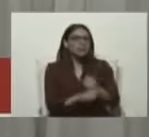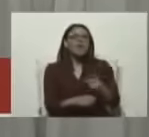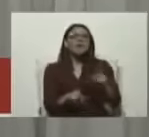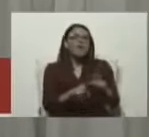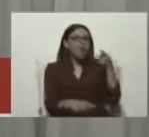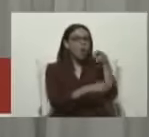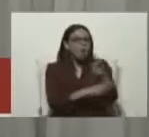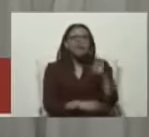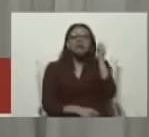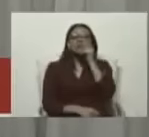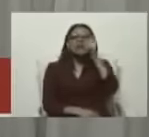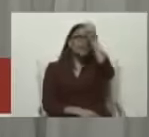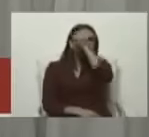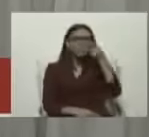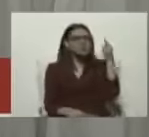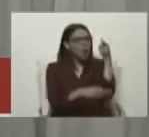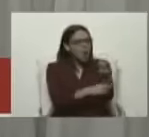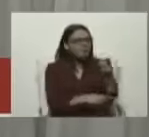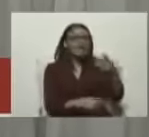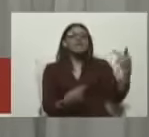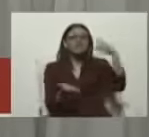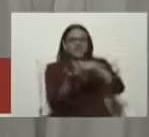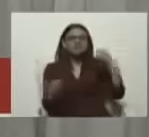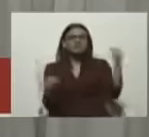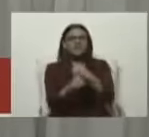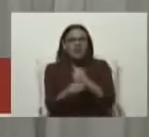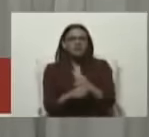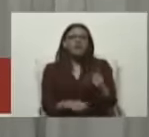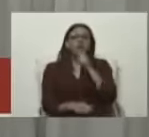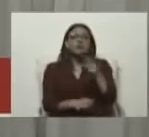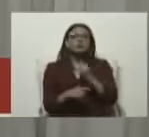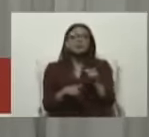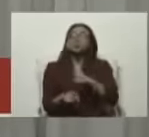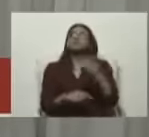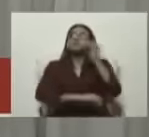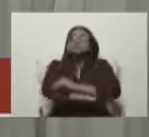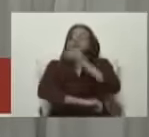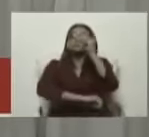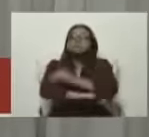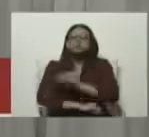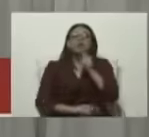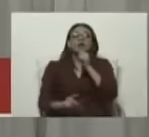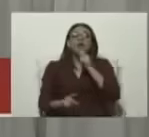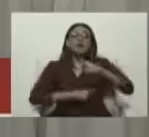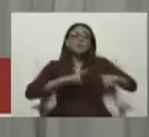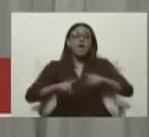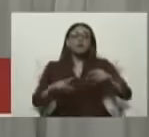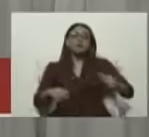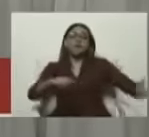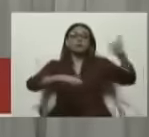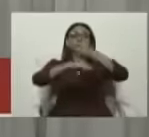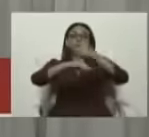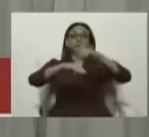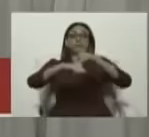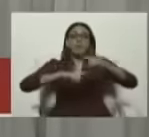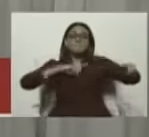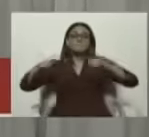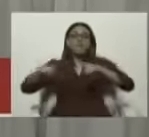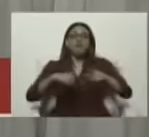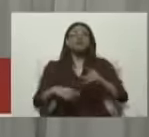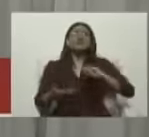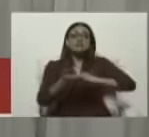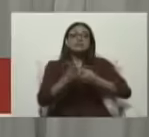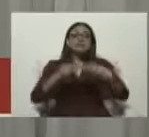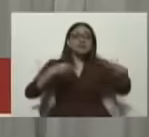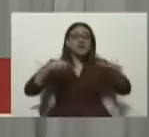sábados y los domingos. Si le da la gana al patrón, no va a poder disfrutar de vacaciones. Si le da la gana al patrón. Eso es la flexibilización.